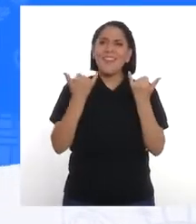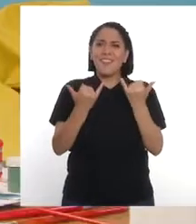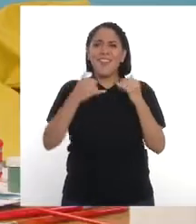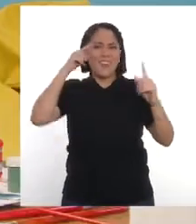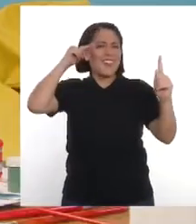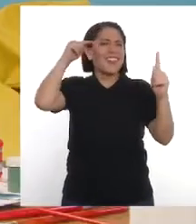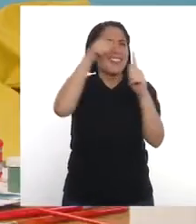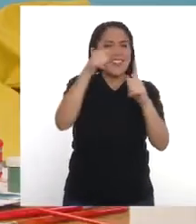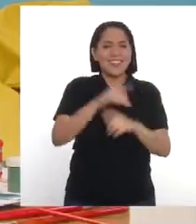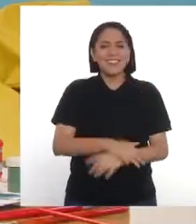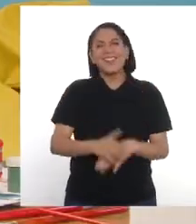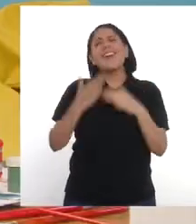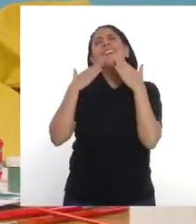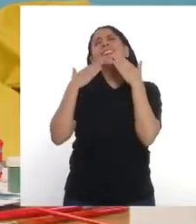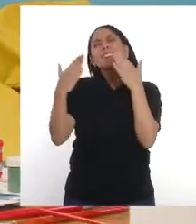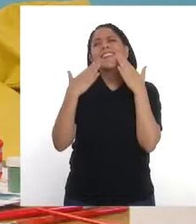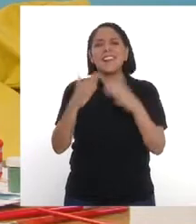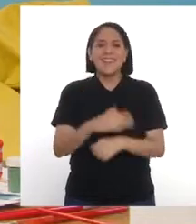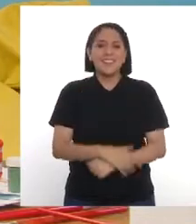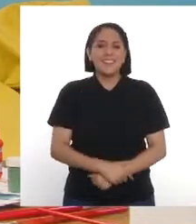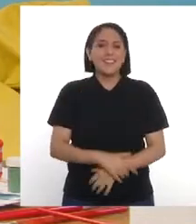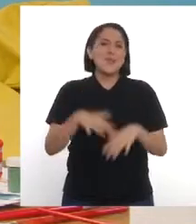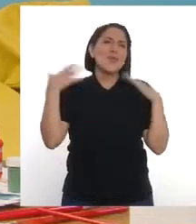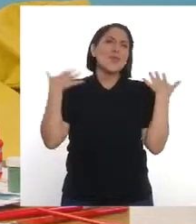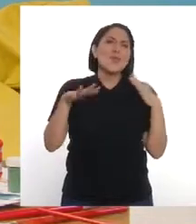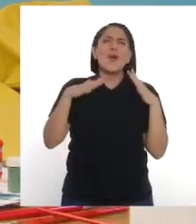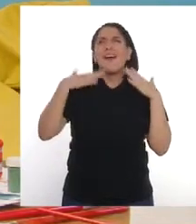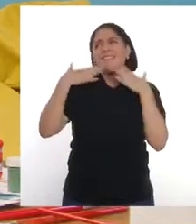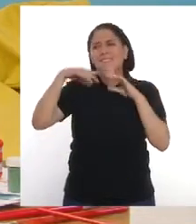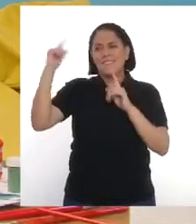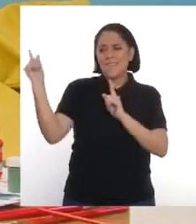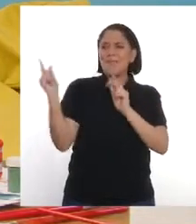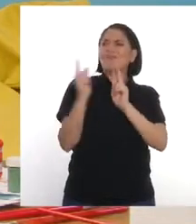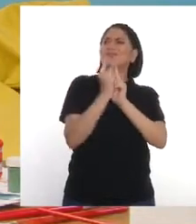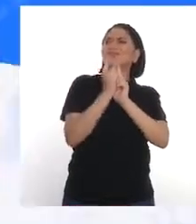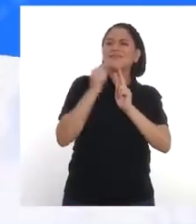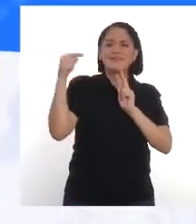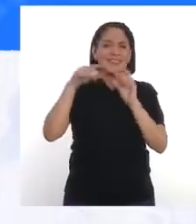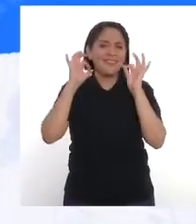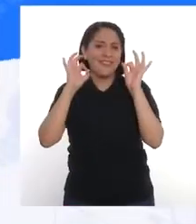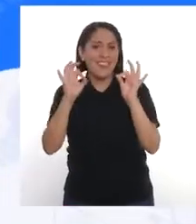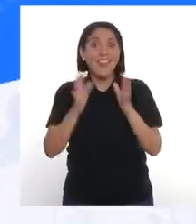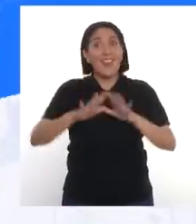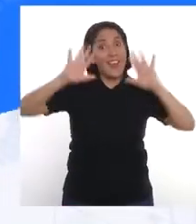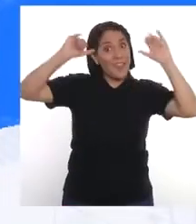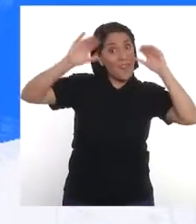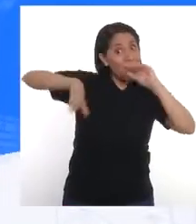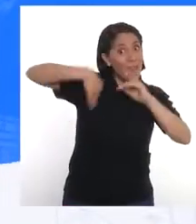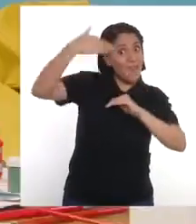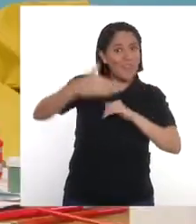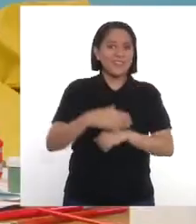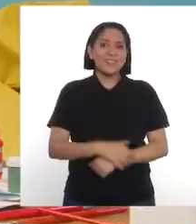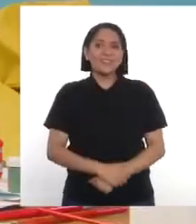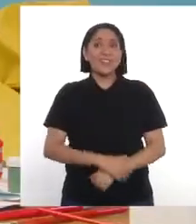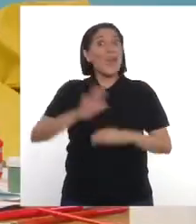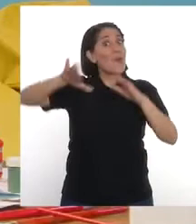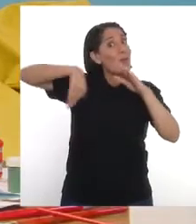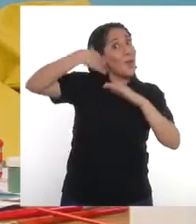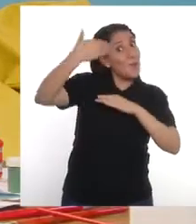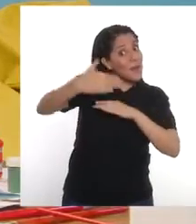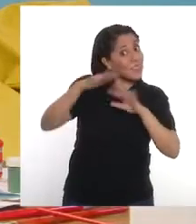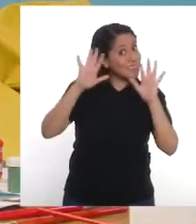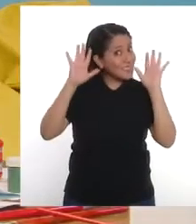hoy. Gracias, Luis. Ha sido increíble tenerte aquí. Nos vemos pronto. Nos vemos en una